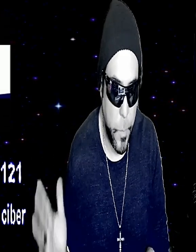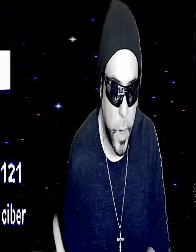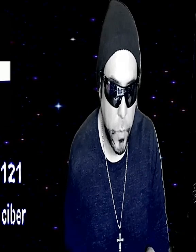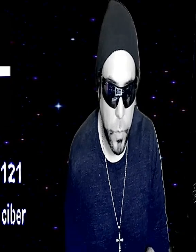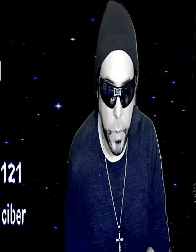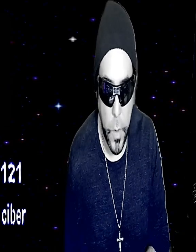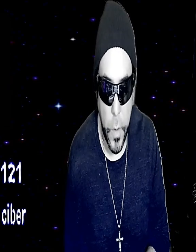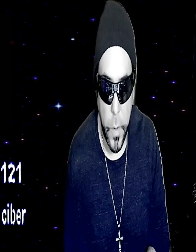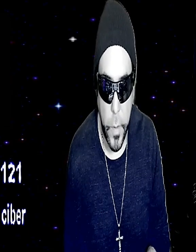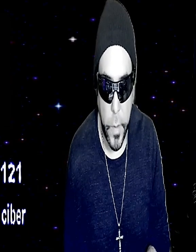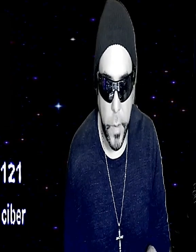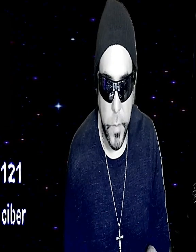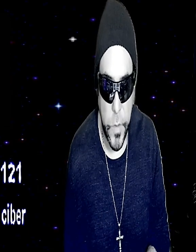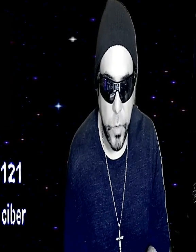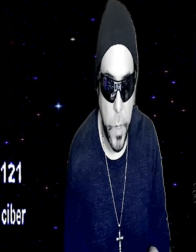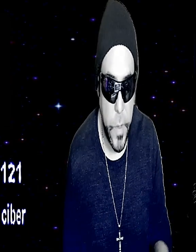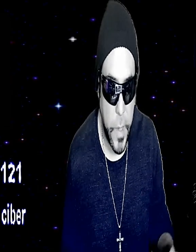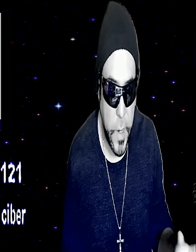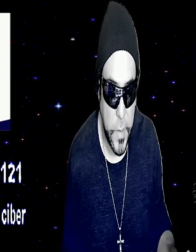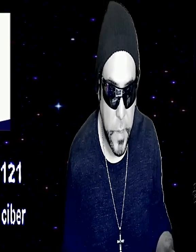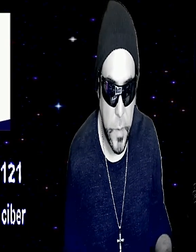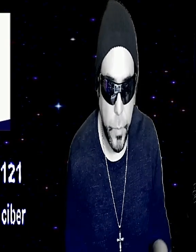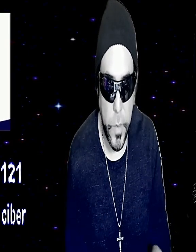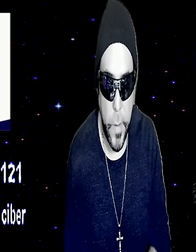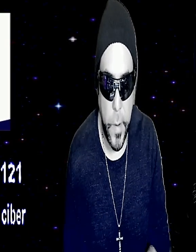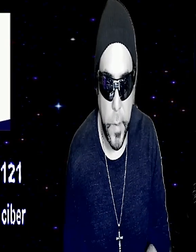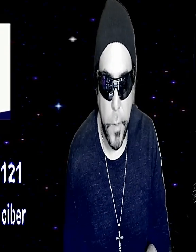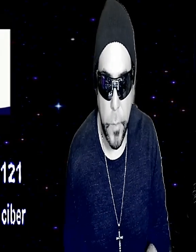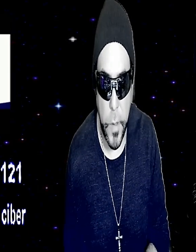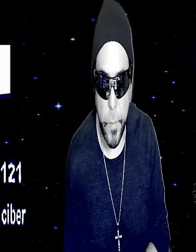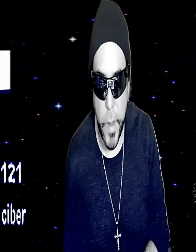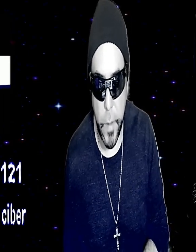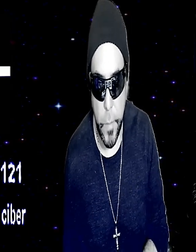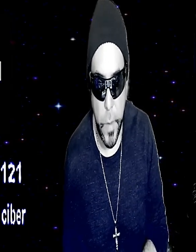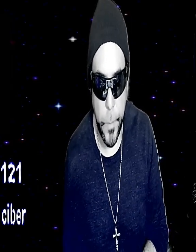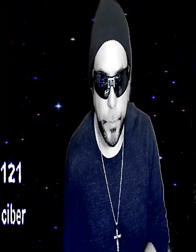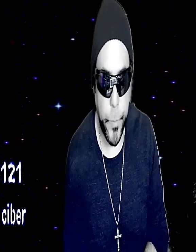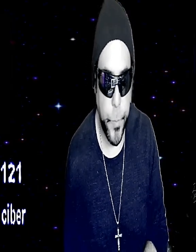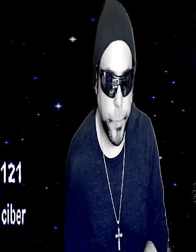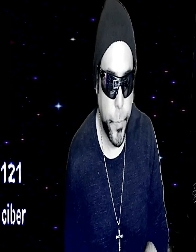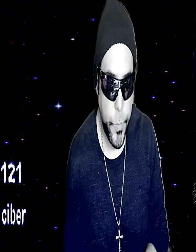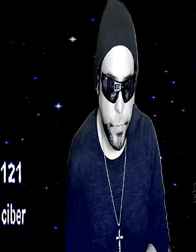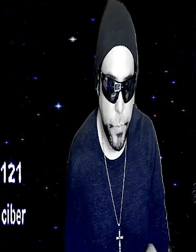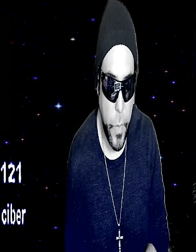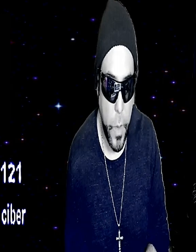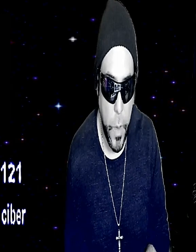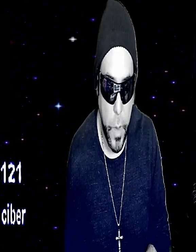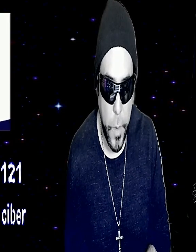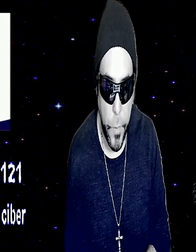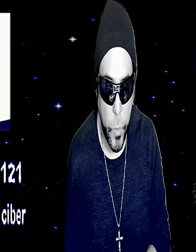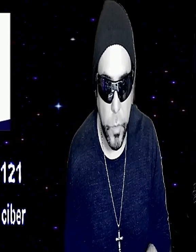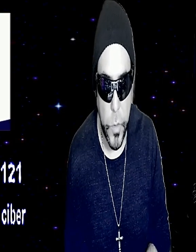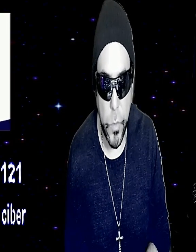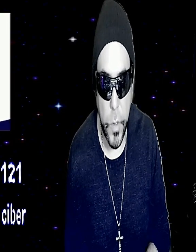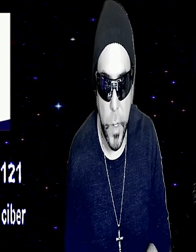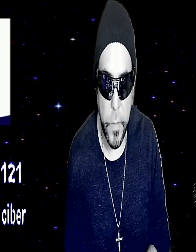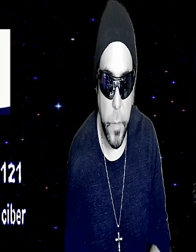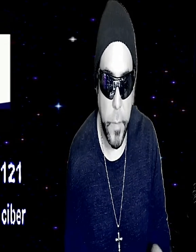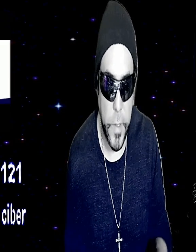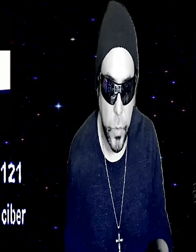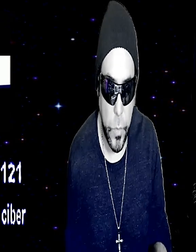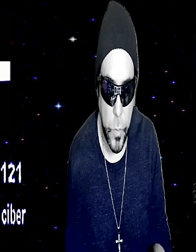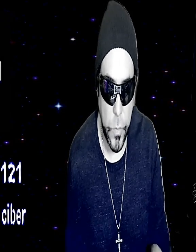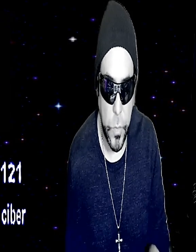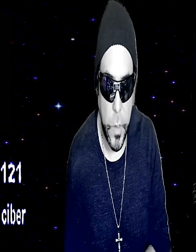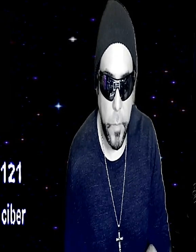cantantes de segunda mano que se hicieron ambientalistas y pues estaban criticando al Tren Maya, ¿verdad? Pero bueno, hoy es un día